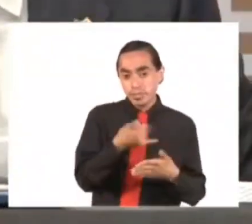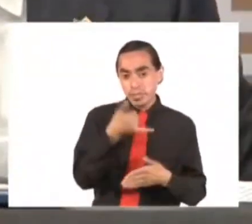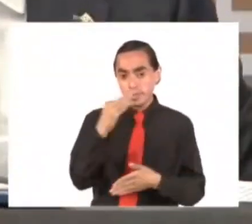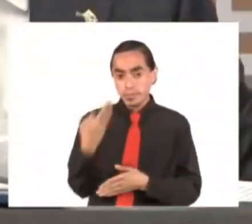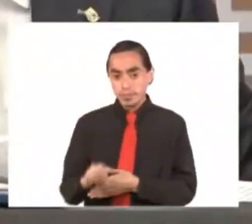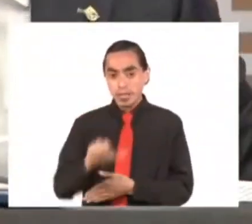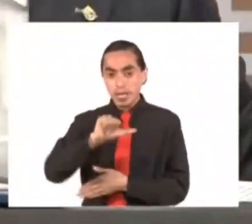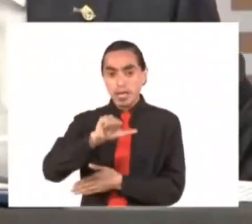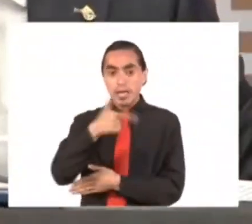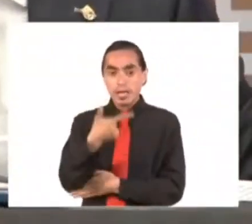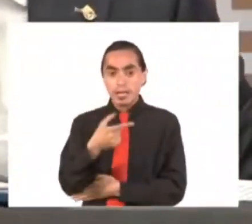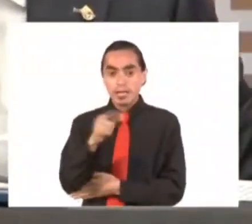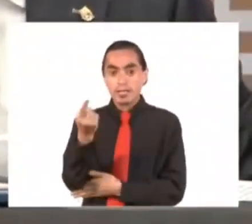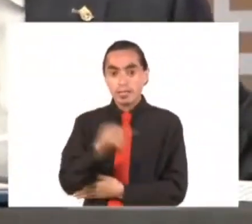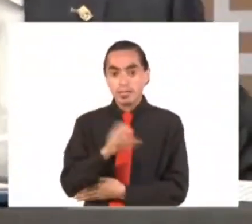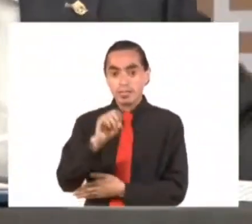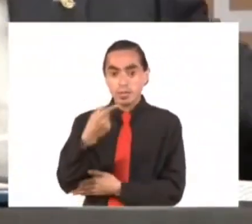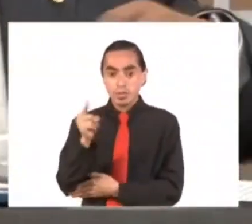Acuerdo